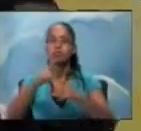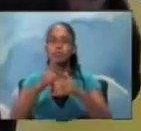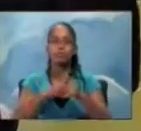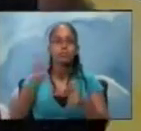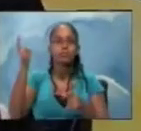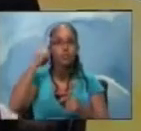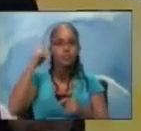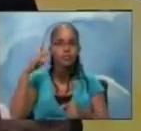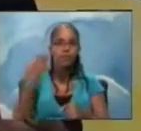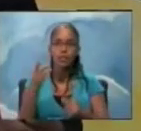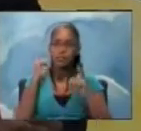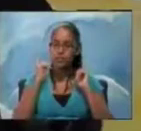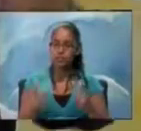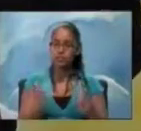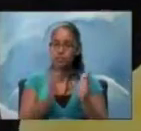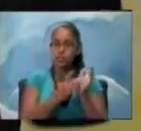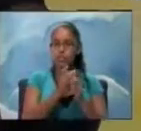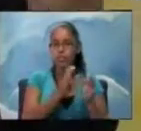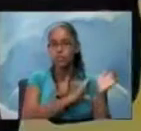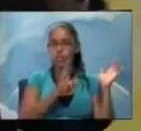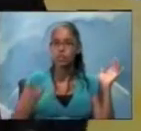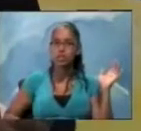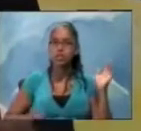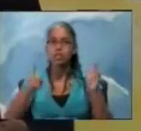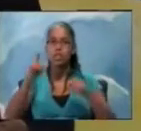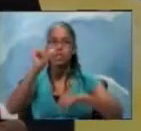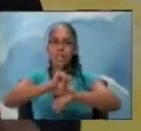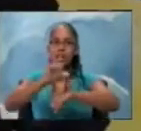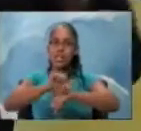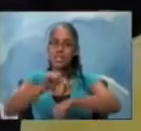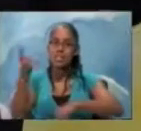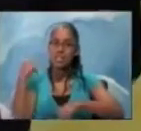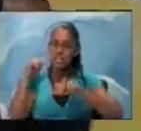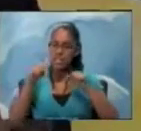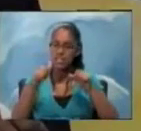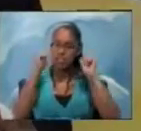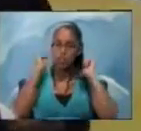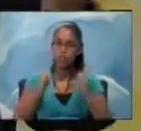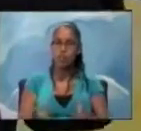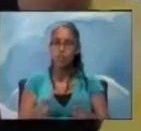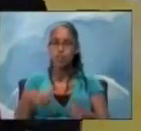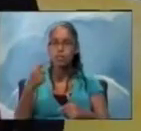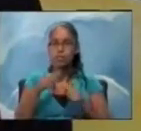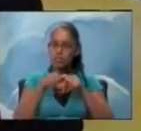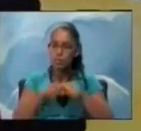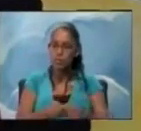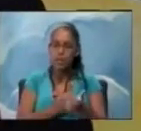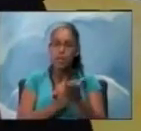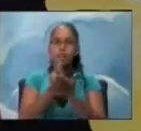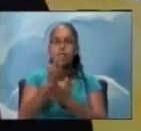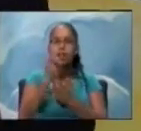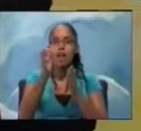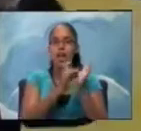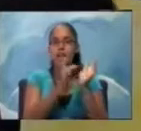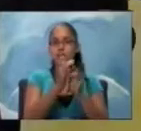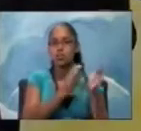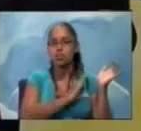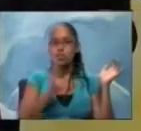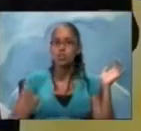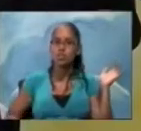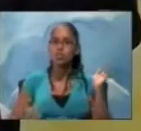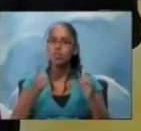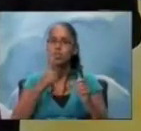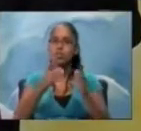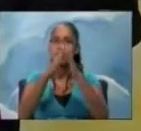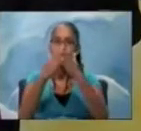autoridad de Jesucristo es mayor. Y la iglesia tiene esa autoridad mientras se mantenga fiel a Jesucristo. Y dice la